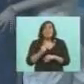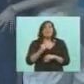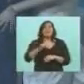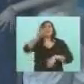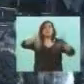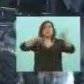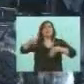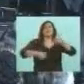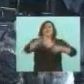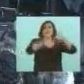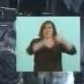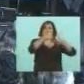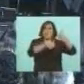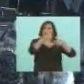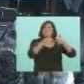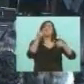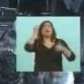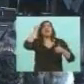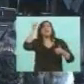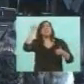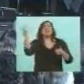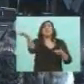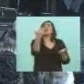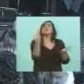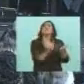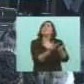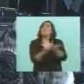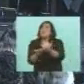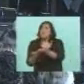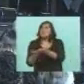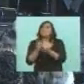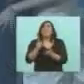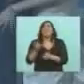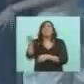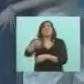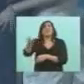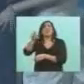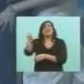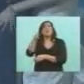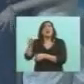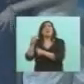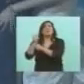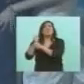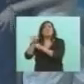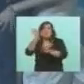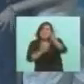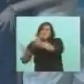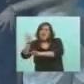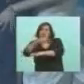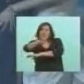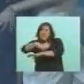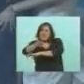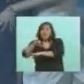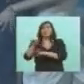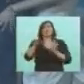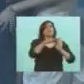concurso de ideas, de presentaciones de desarrolladores urbanos con normativa muy clara que va a establecer